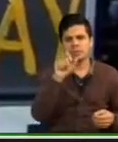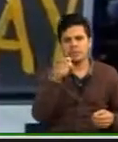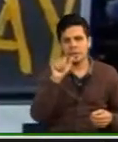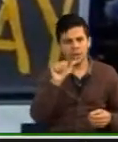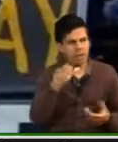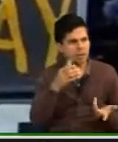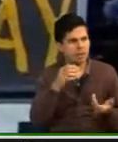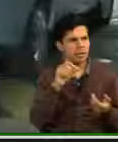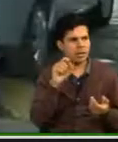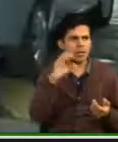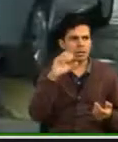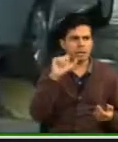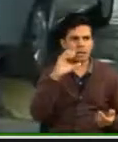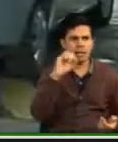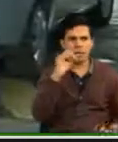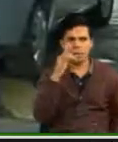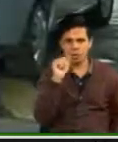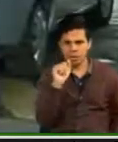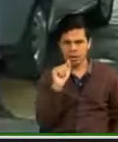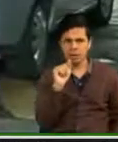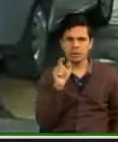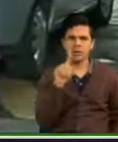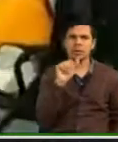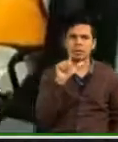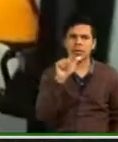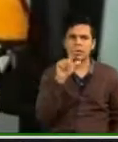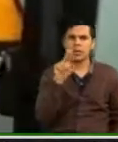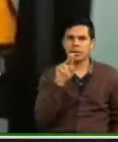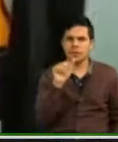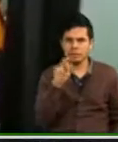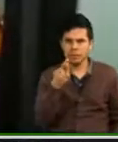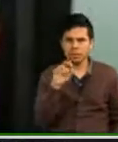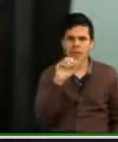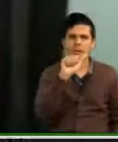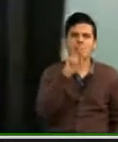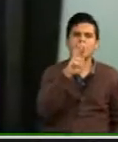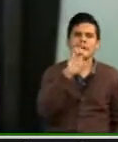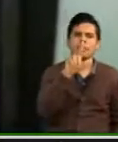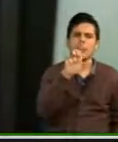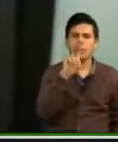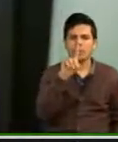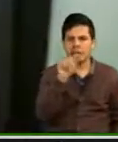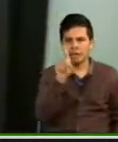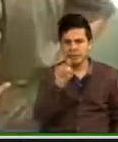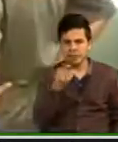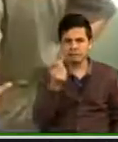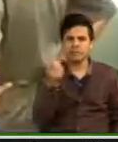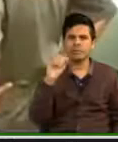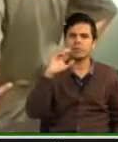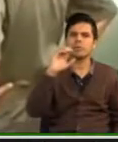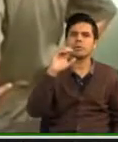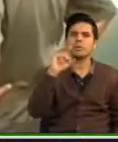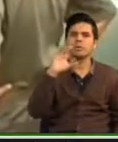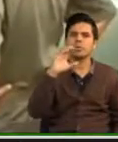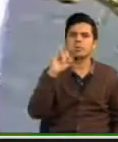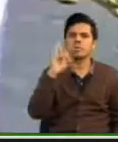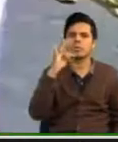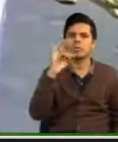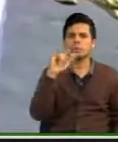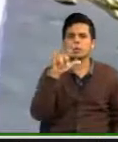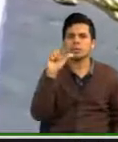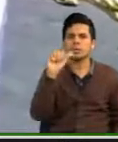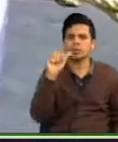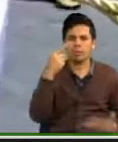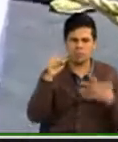Bávega, Cácota, Salazar, Arboledas, Cucutilla y muchos municipios más. En este momento la provincia de Ocaña está